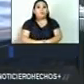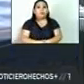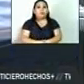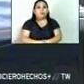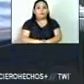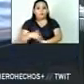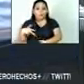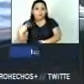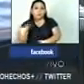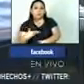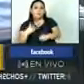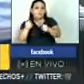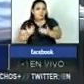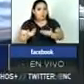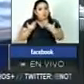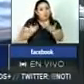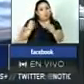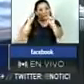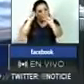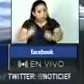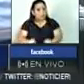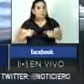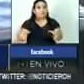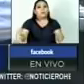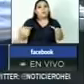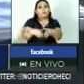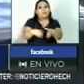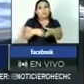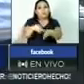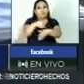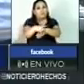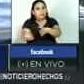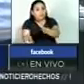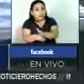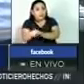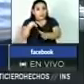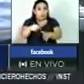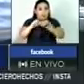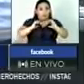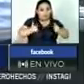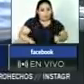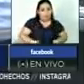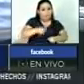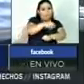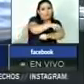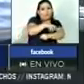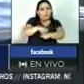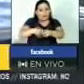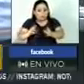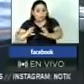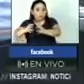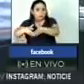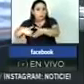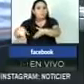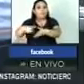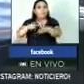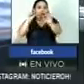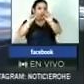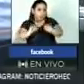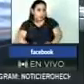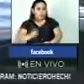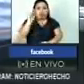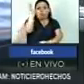podamos contribuir como Asamblea Legislativa y primer órgano de Estado para la formulación de lo que el país